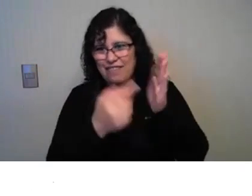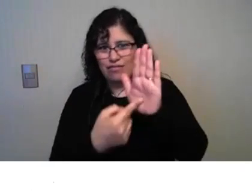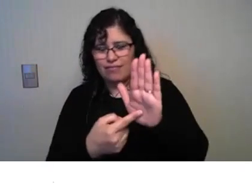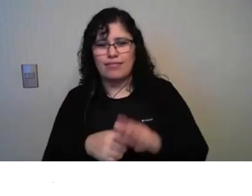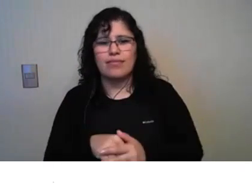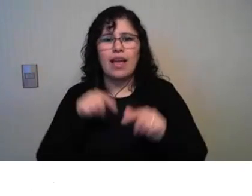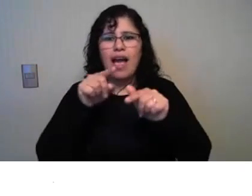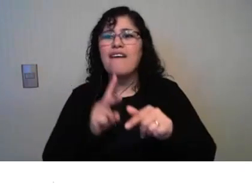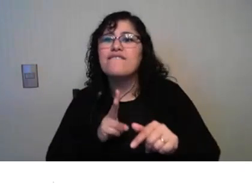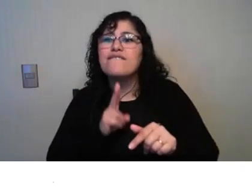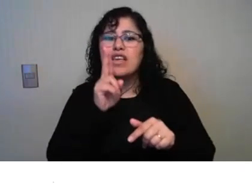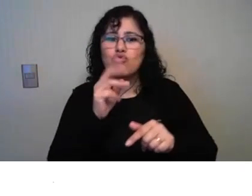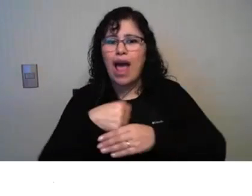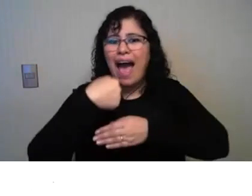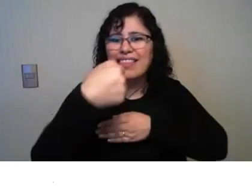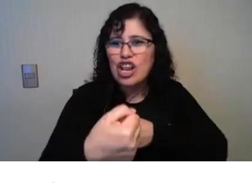¿ya?